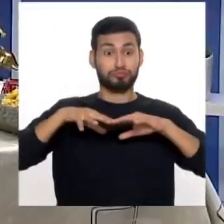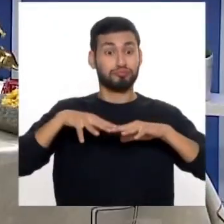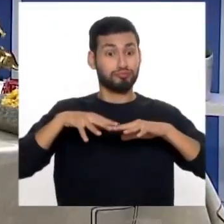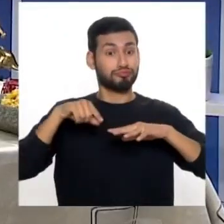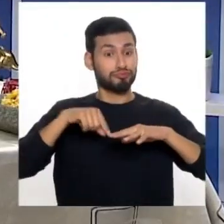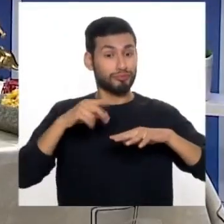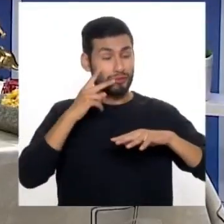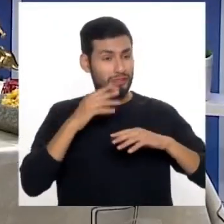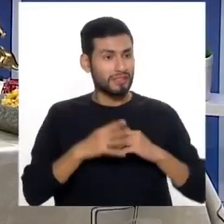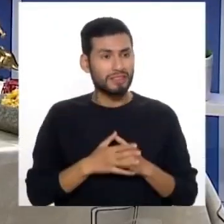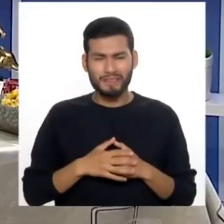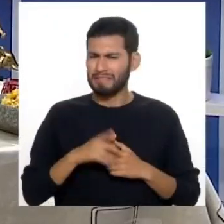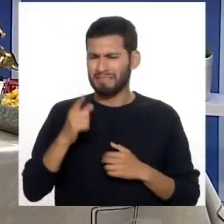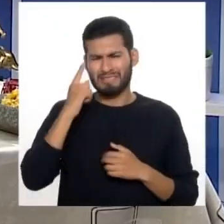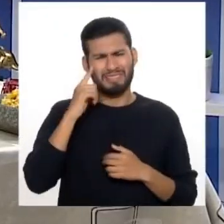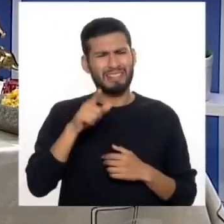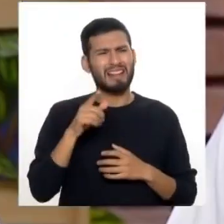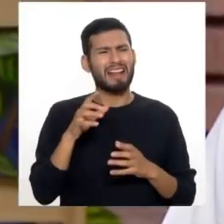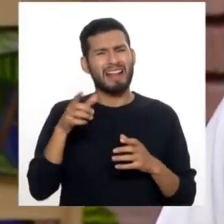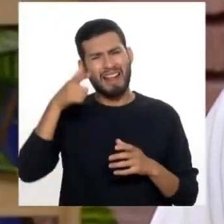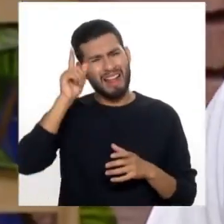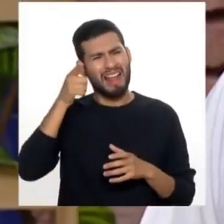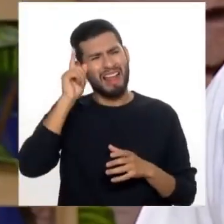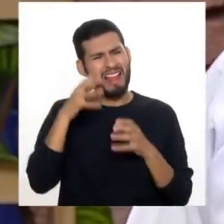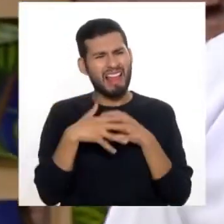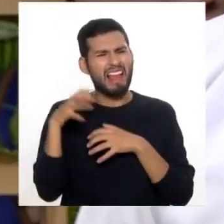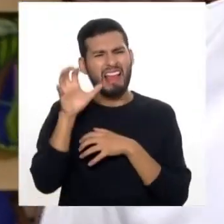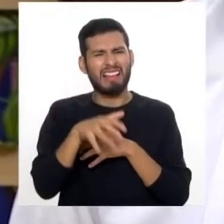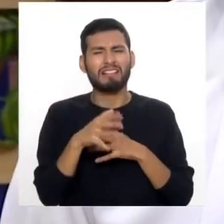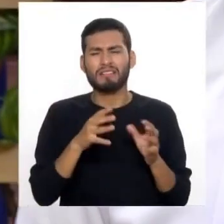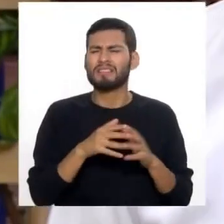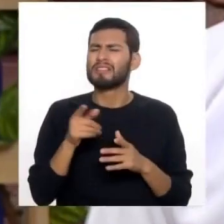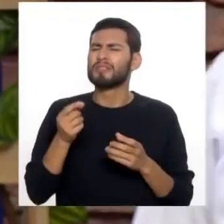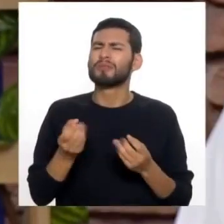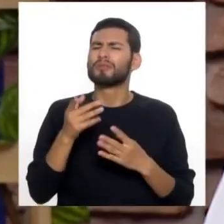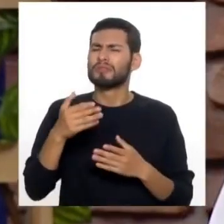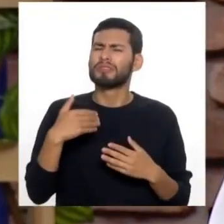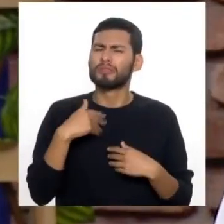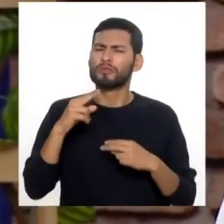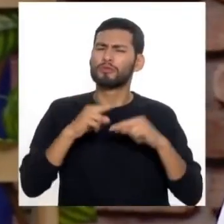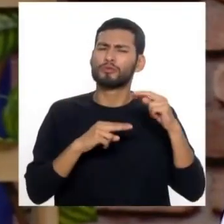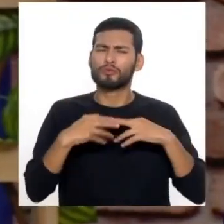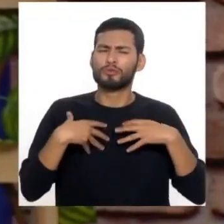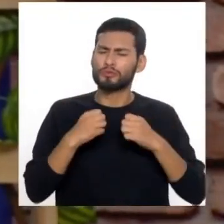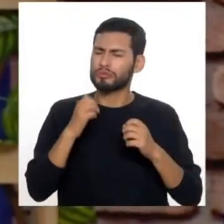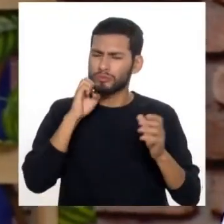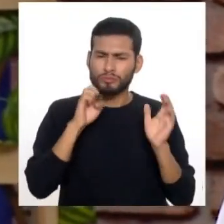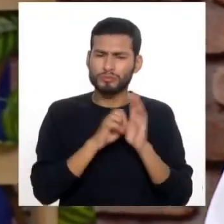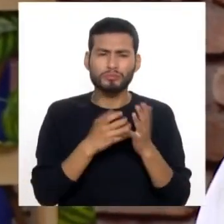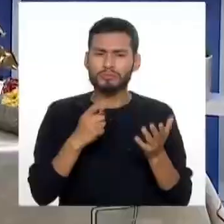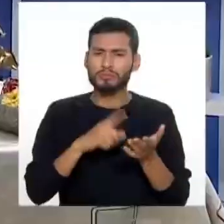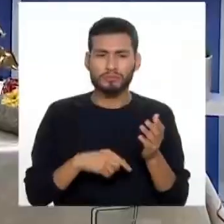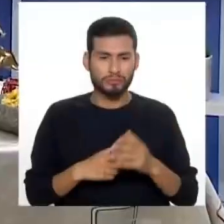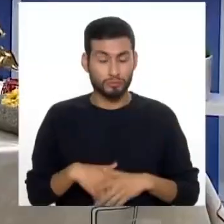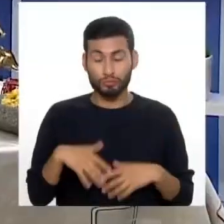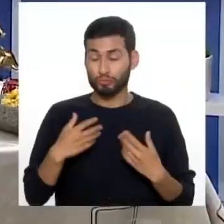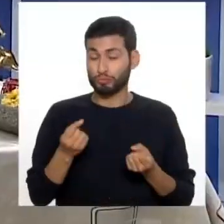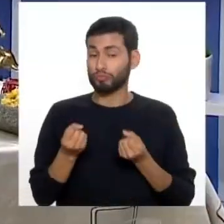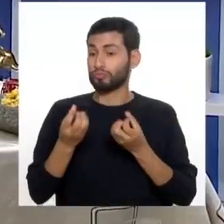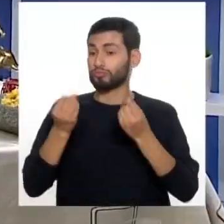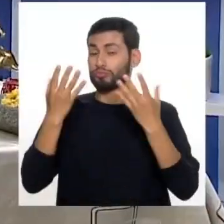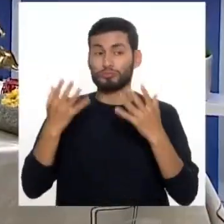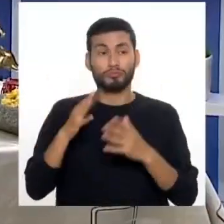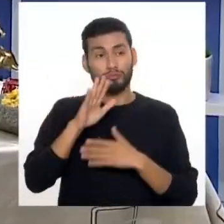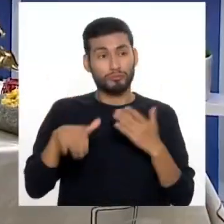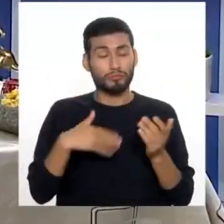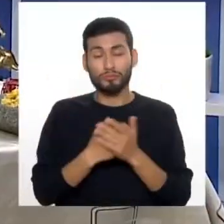de tigre, ¿no? Mucha gente dice, ah, la leche de tigre. ¿Cuántos nutrientes tiene una leche de tigre, por ejemplo? Claro, muchísimos nutrientes.